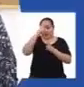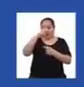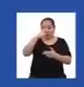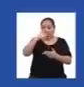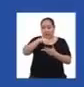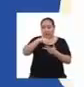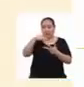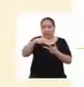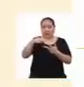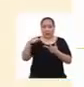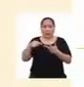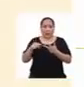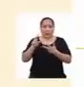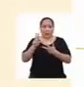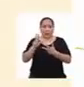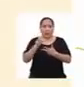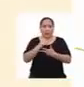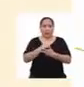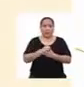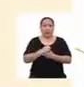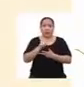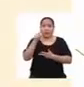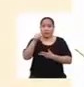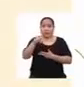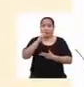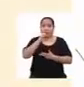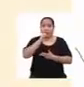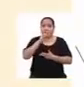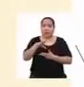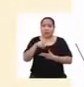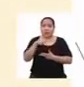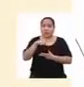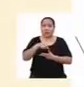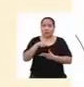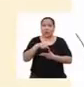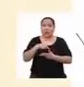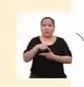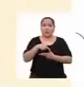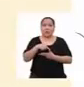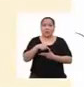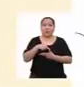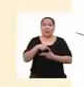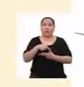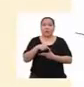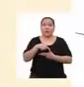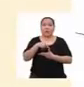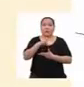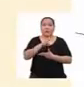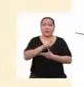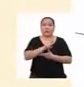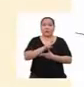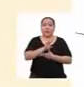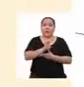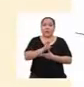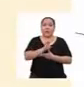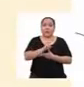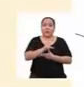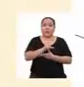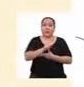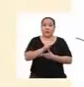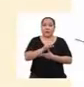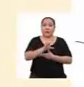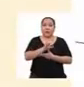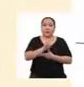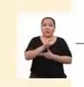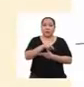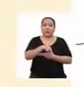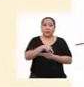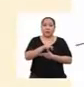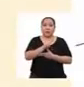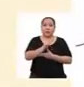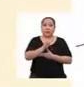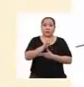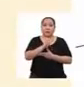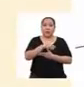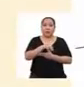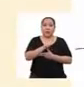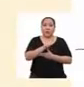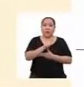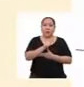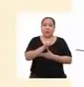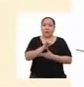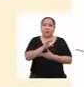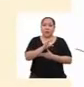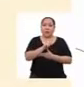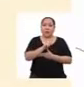la coherencia. Lo que tú has mencionado es el principio de la relación temática, es decir, que todas las